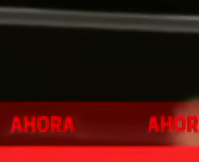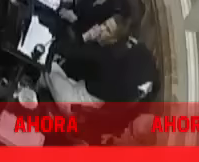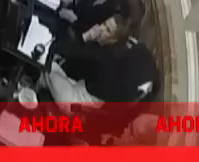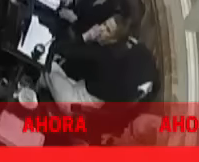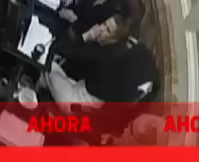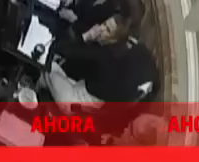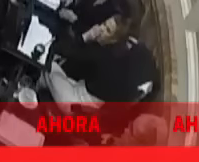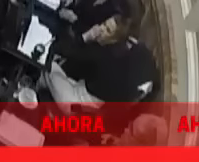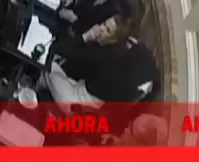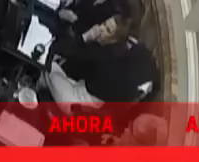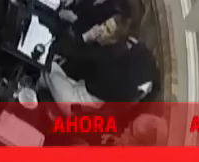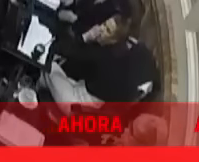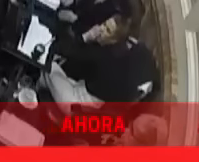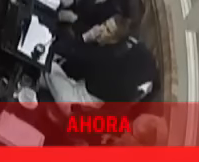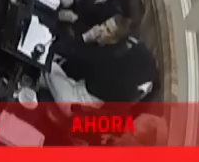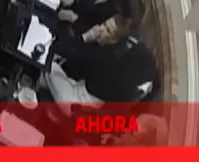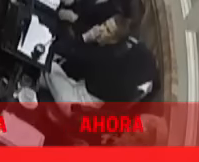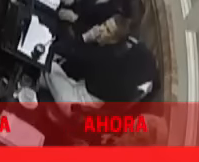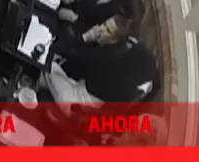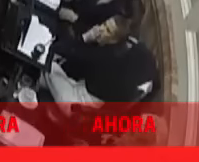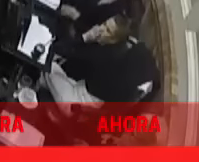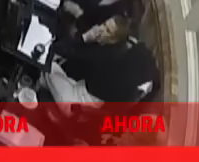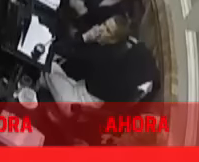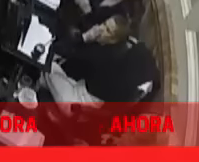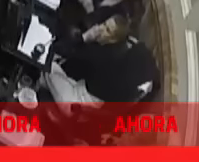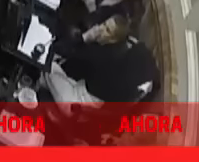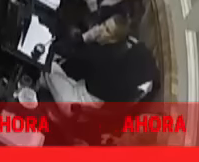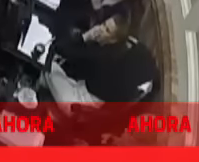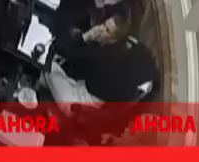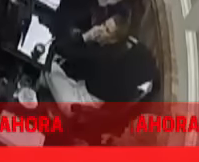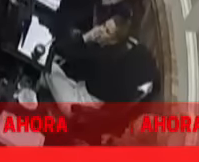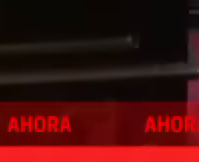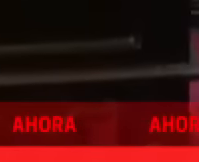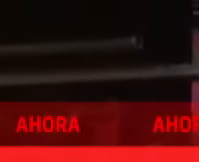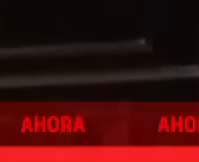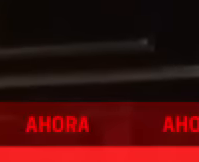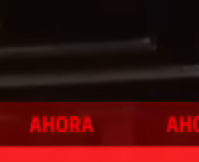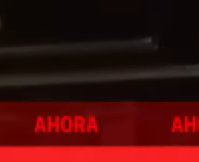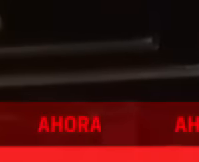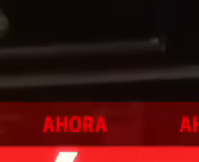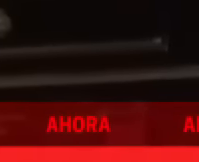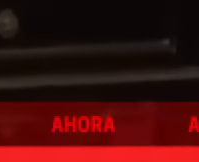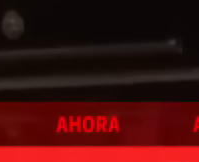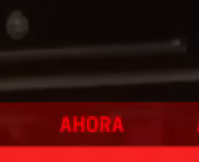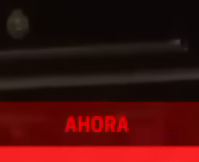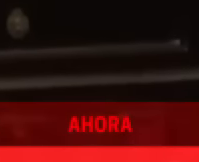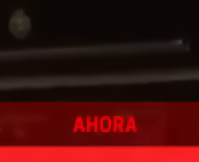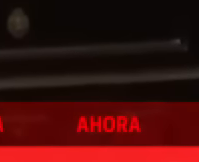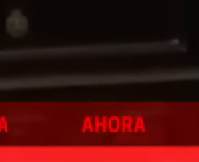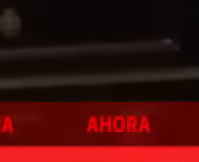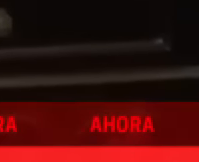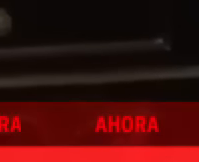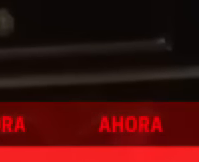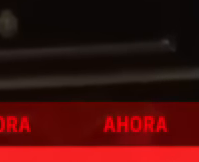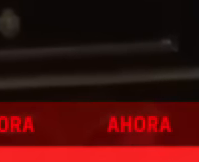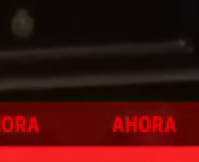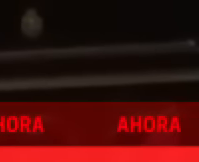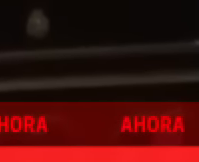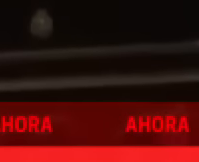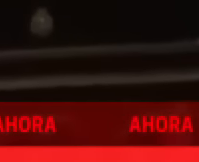clara interpretación contrapuesta, ¿no? De las formas en las cuales pueden generarse estas mociones, si tienen que ser votadas